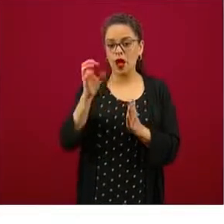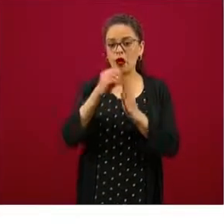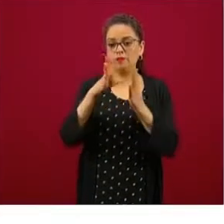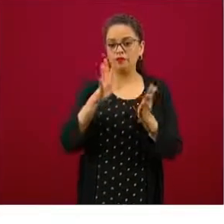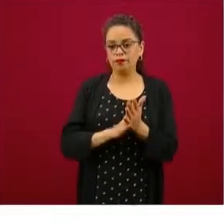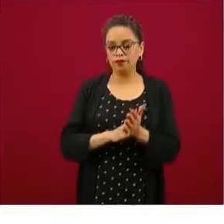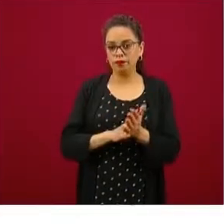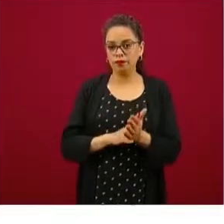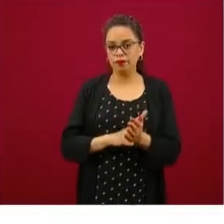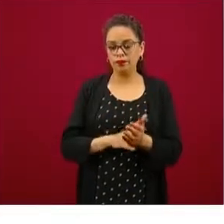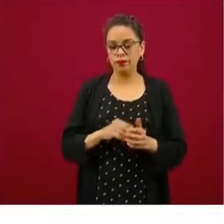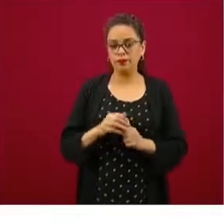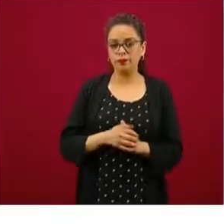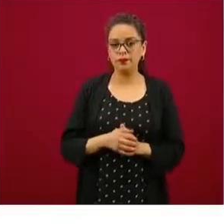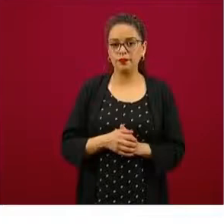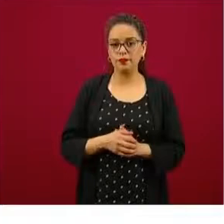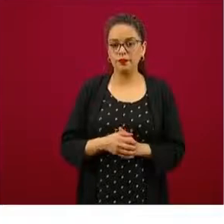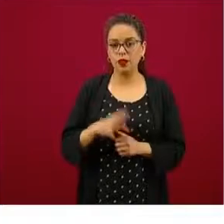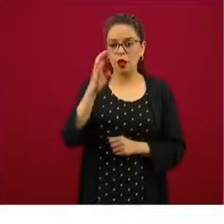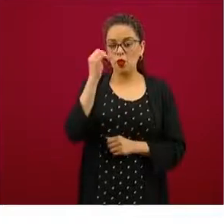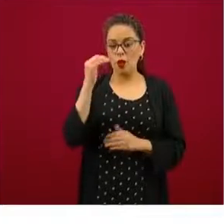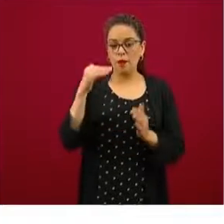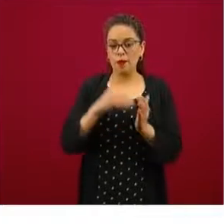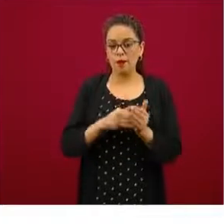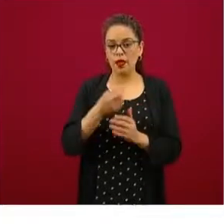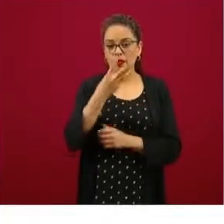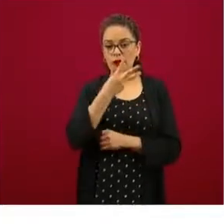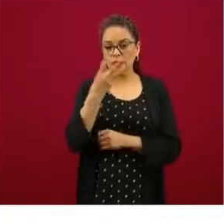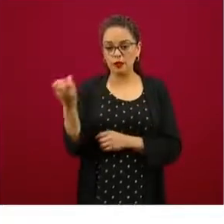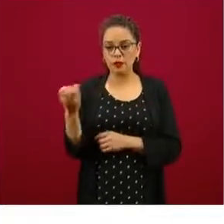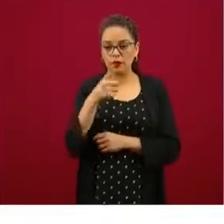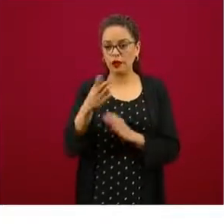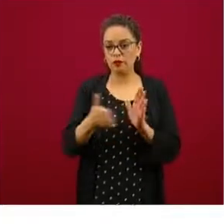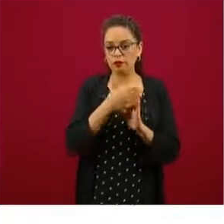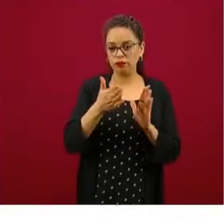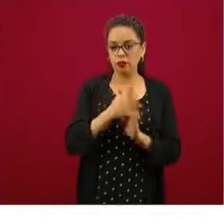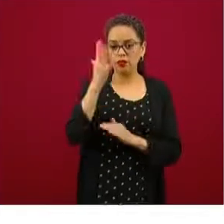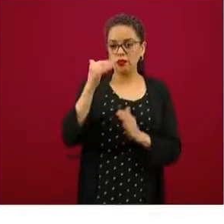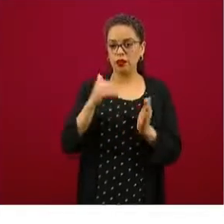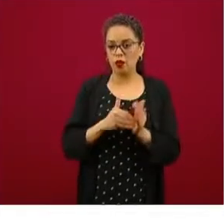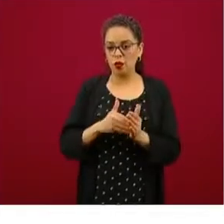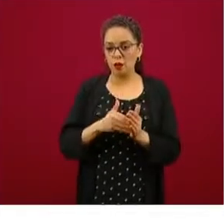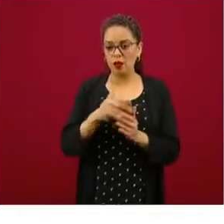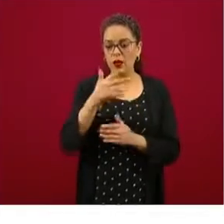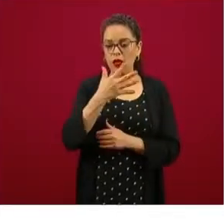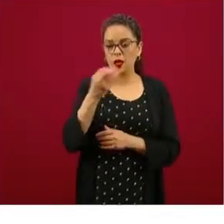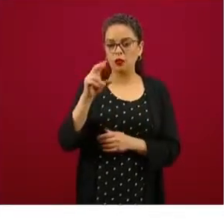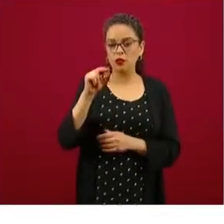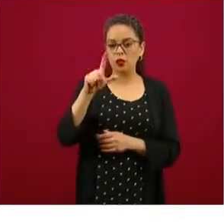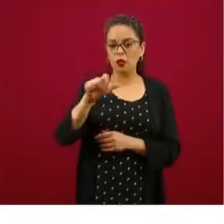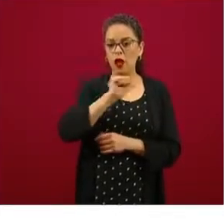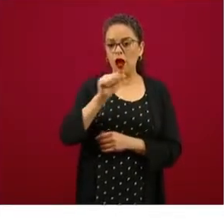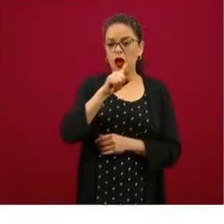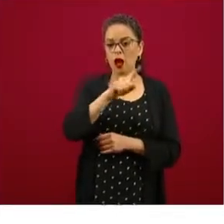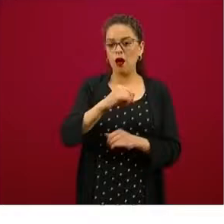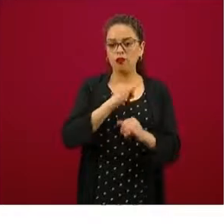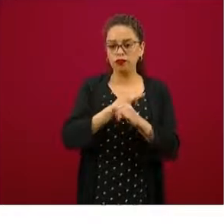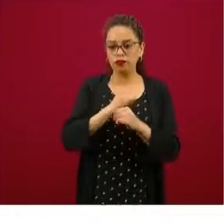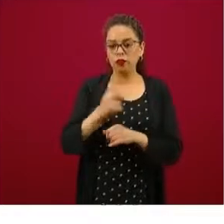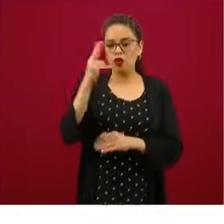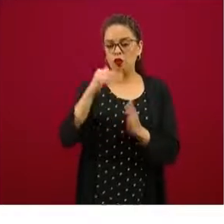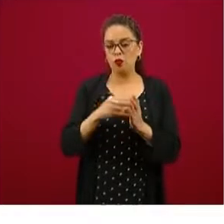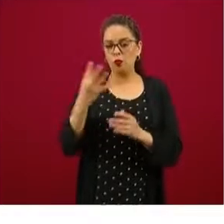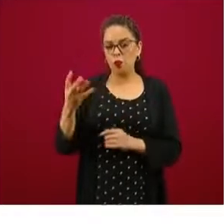sectores. 9,037 de construcción, 5,587 de transporte, 2,004 de minería. La siguiente.